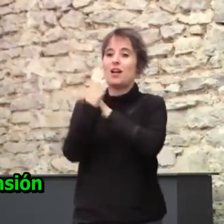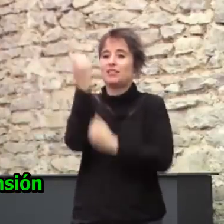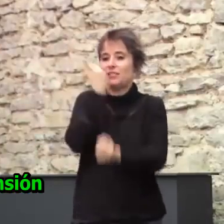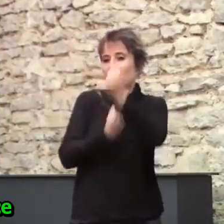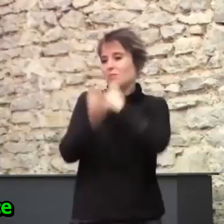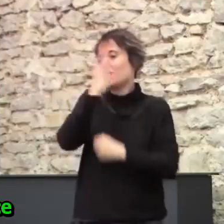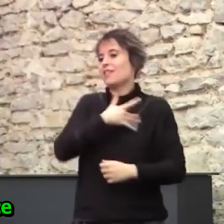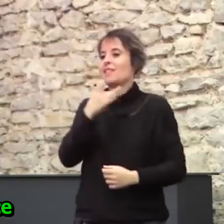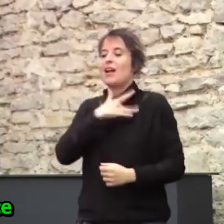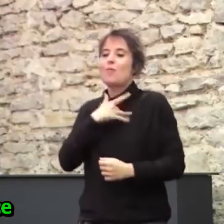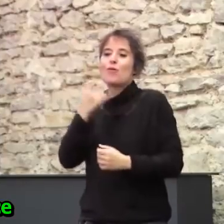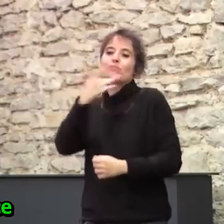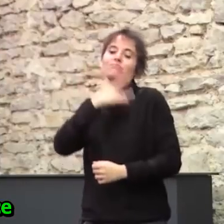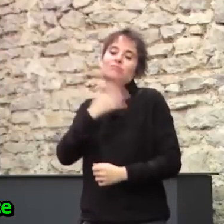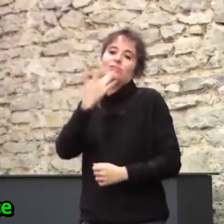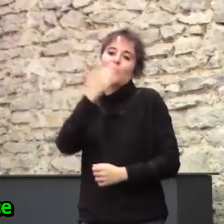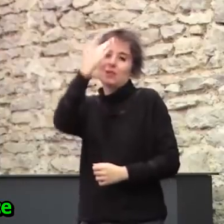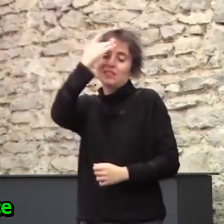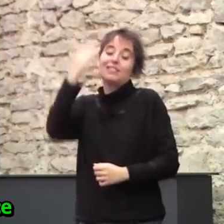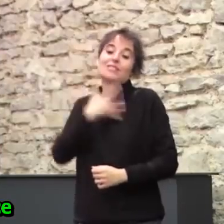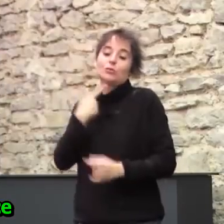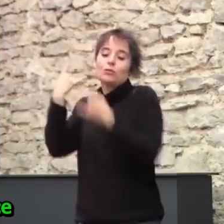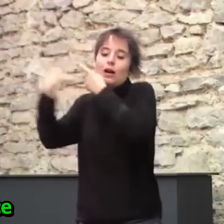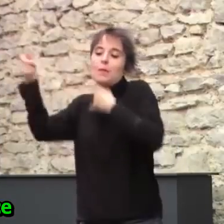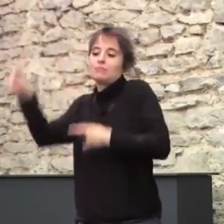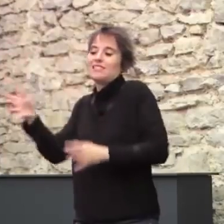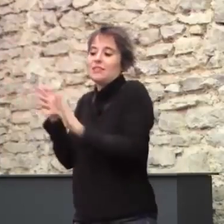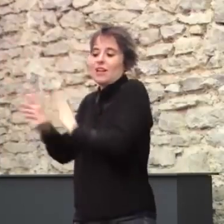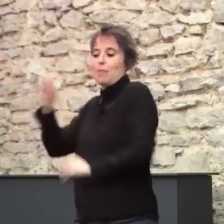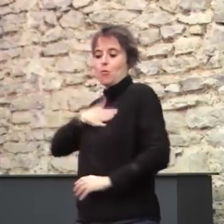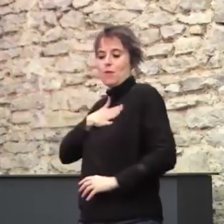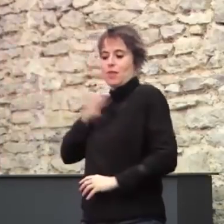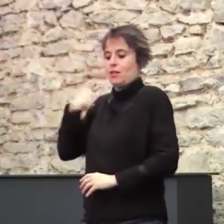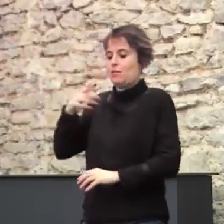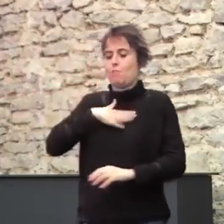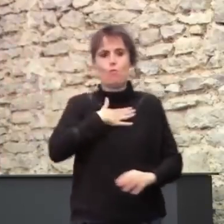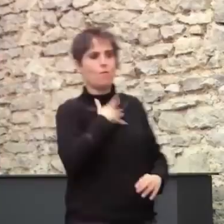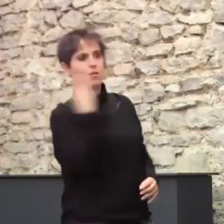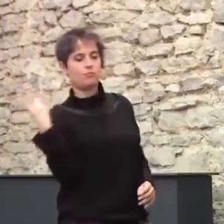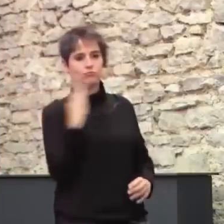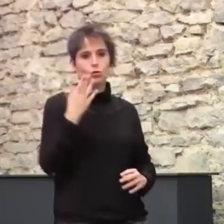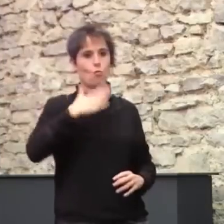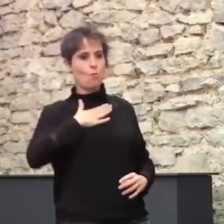del amor romántico, es decir, con la idea de que cuando tú amas a alguien te pertenece y tú le perteneces, ¿no?